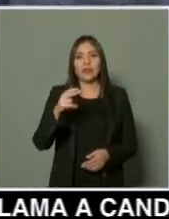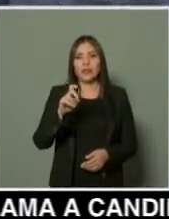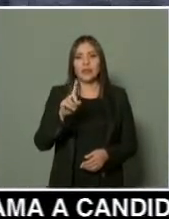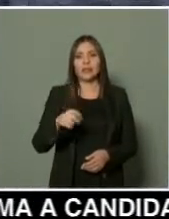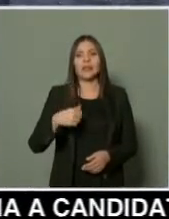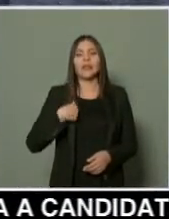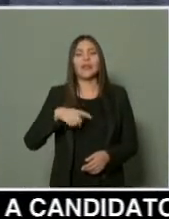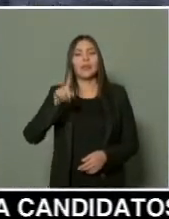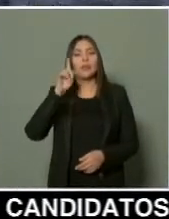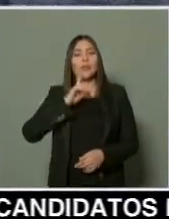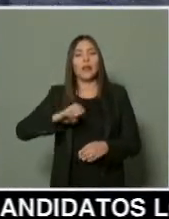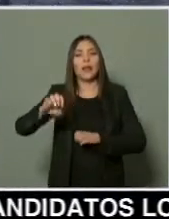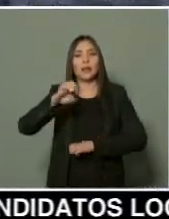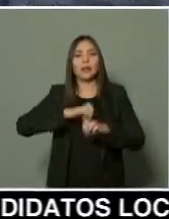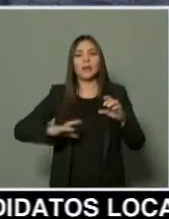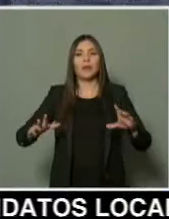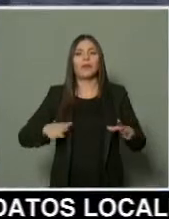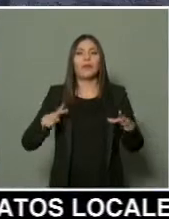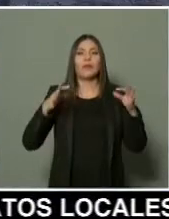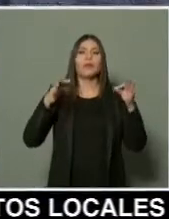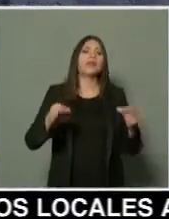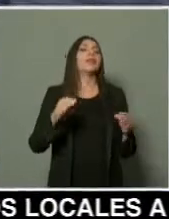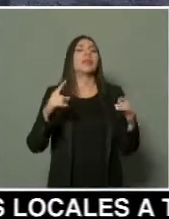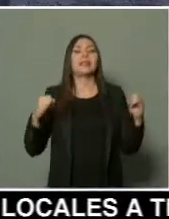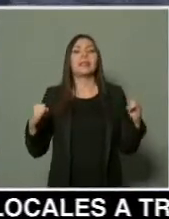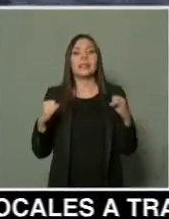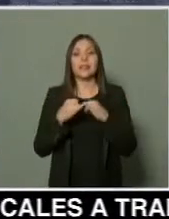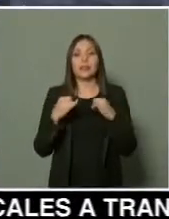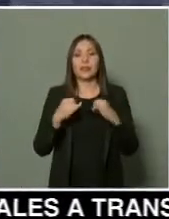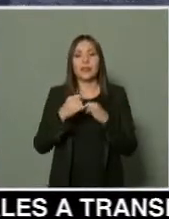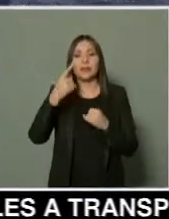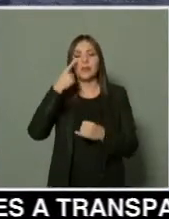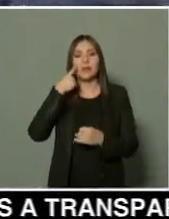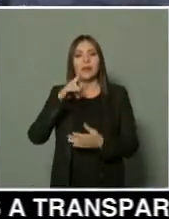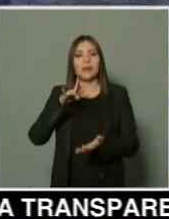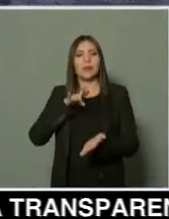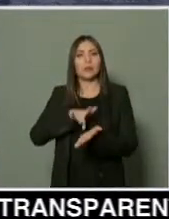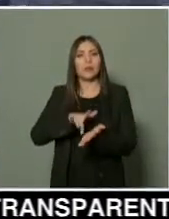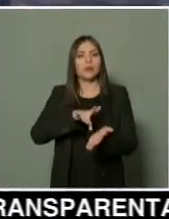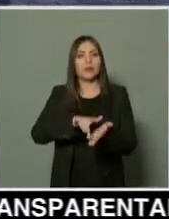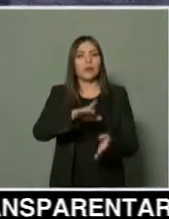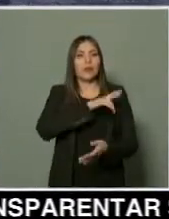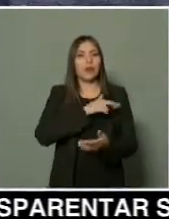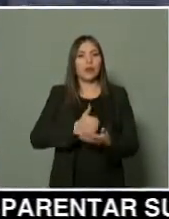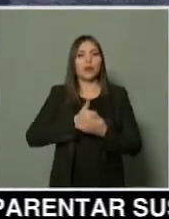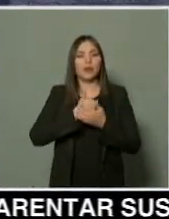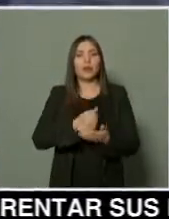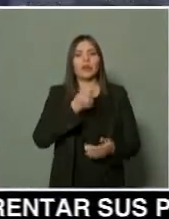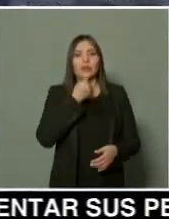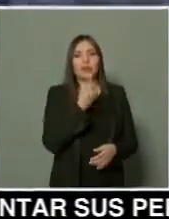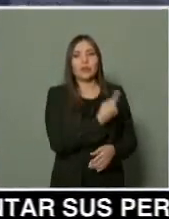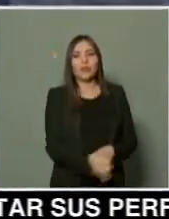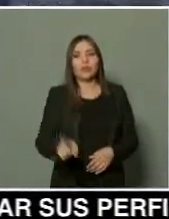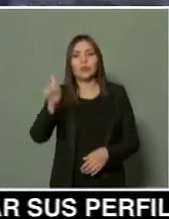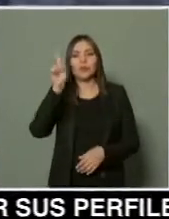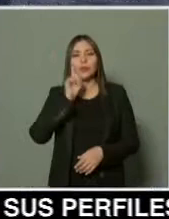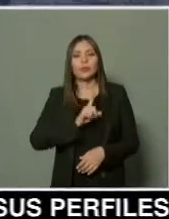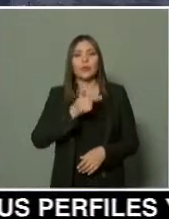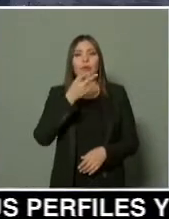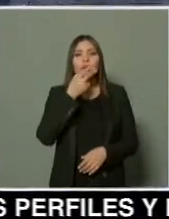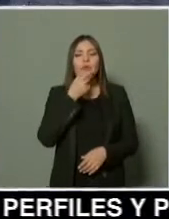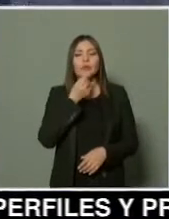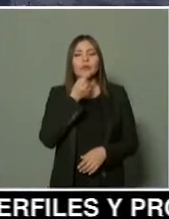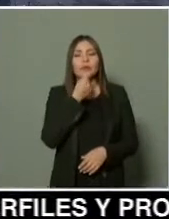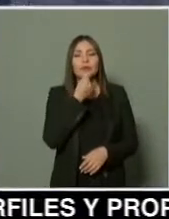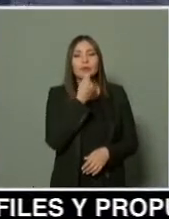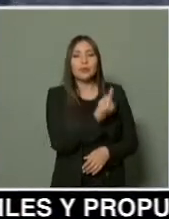tema de movilidad, el peatón tiene el primer lugar. En cuanto al tema del agua, propone gestionar recursos para proyectarlos en sistemas